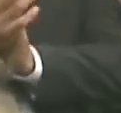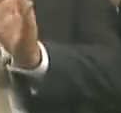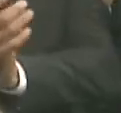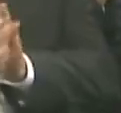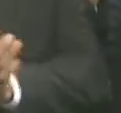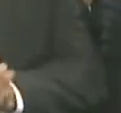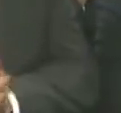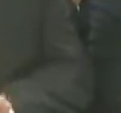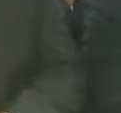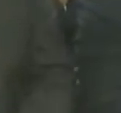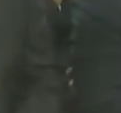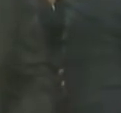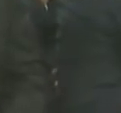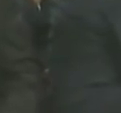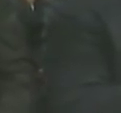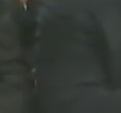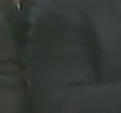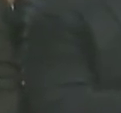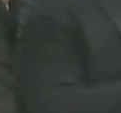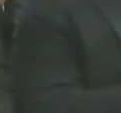Aplauso a la música del llano.